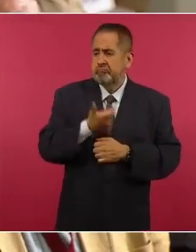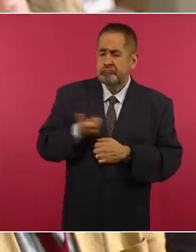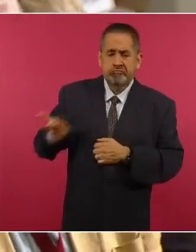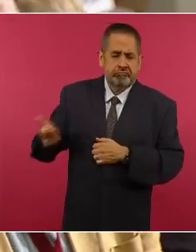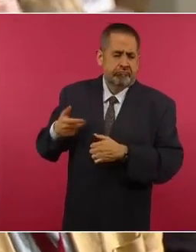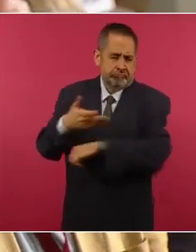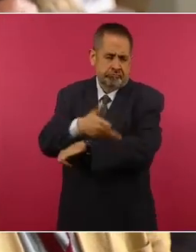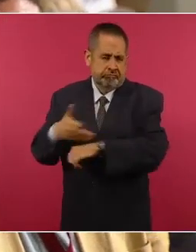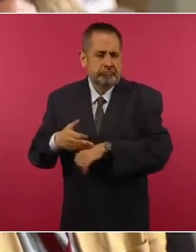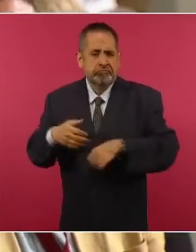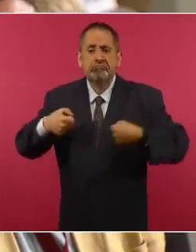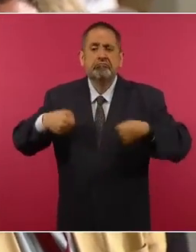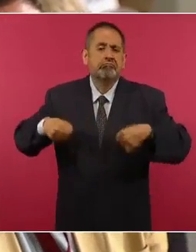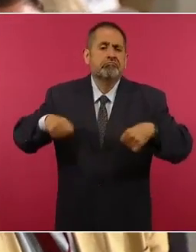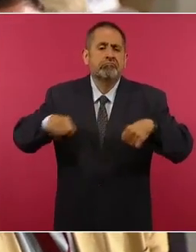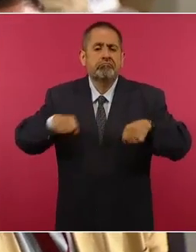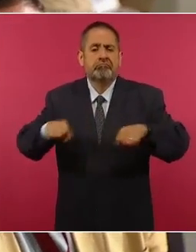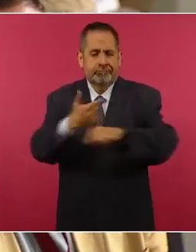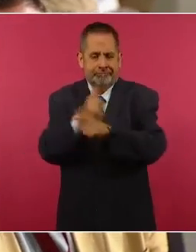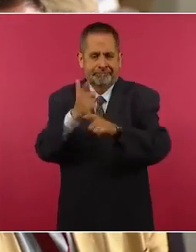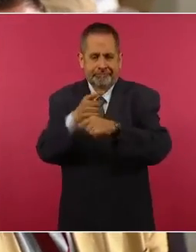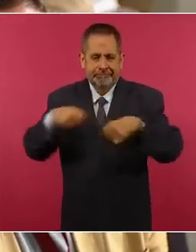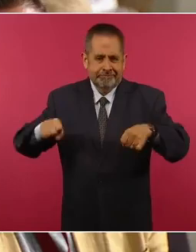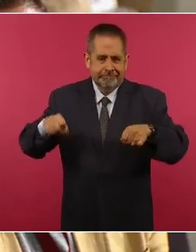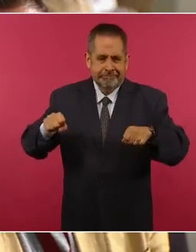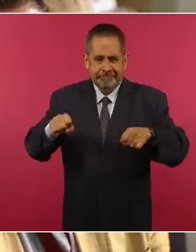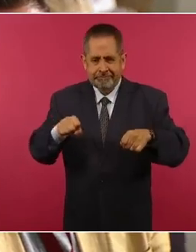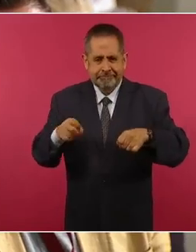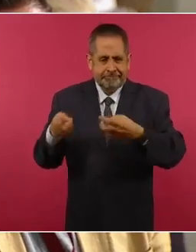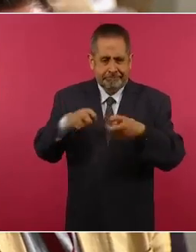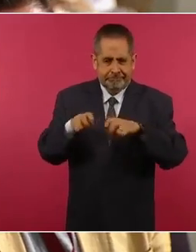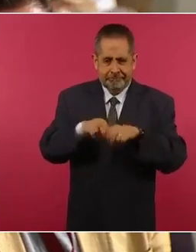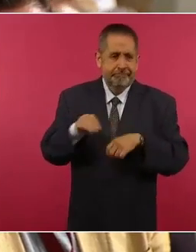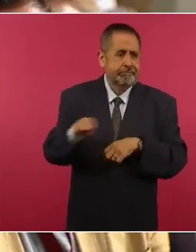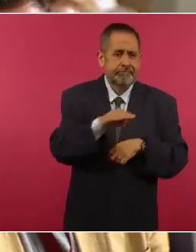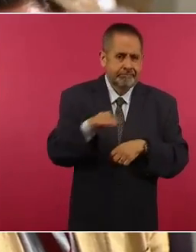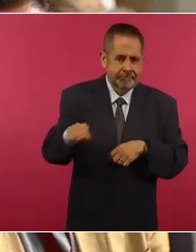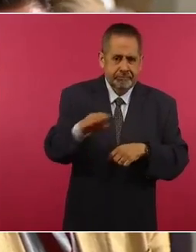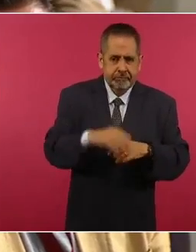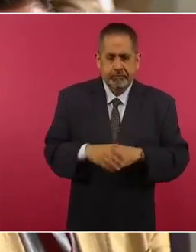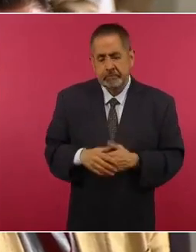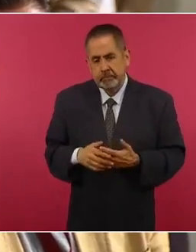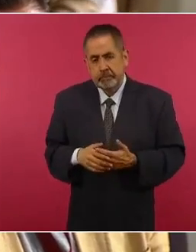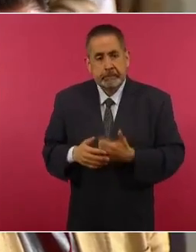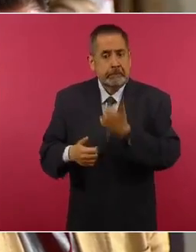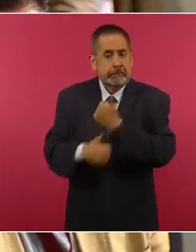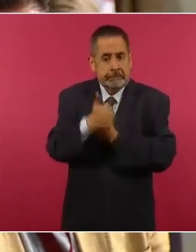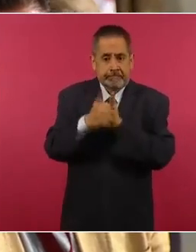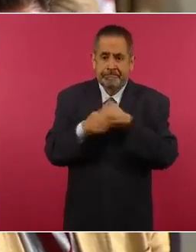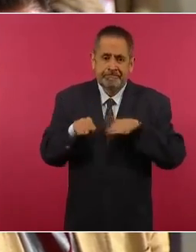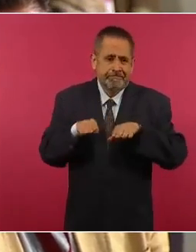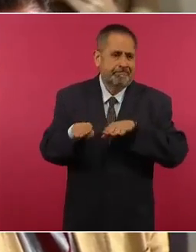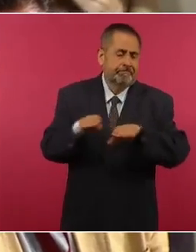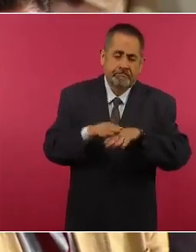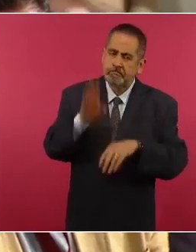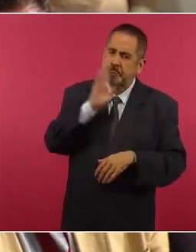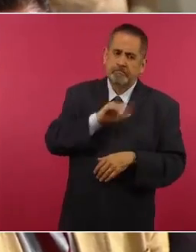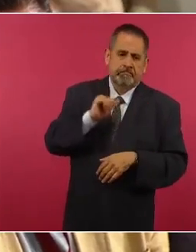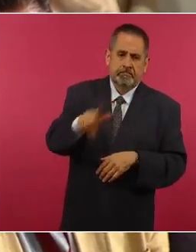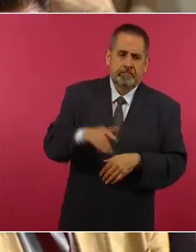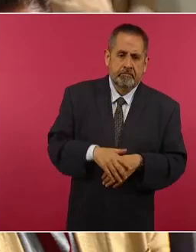aunque para algunos conductores de vehículos del transporte público se han convertido en competencia desleal al permitir